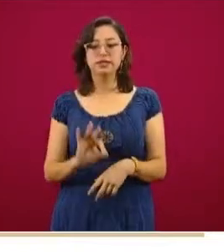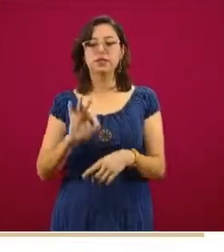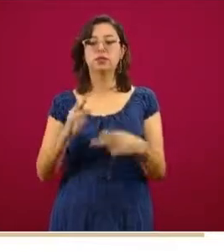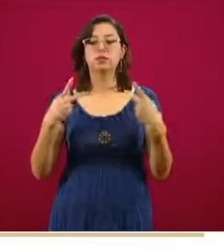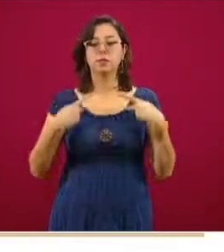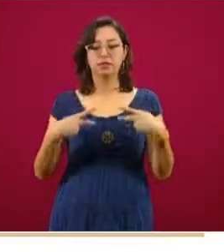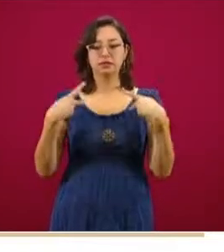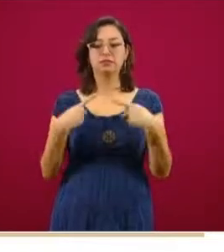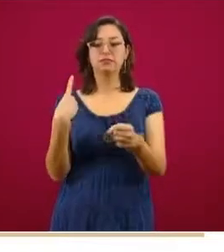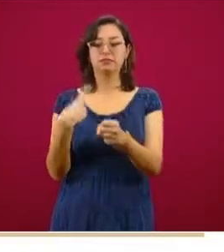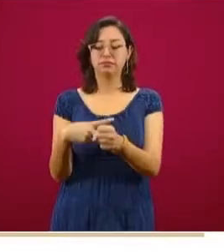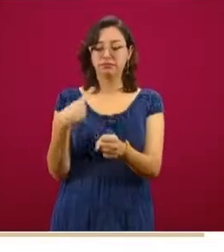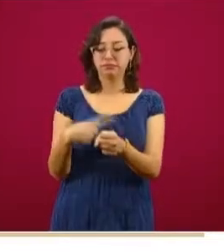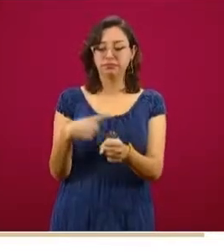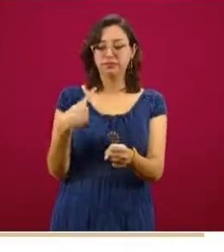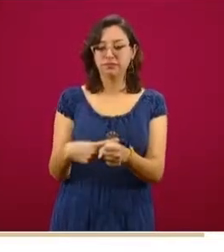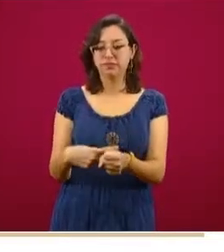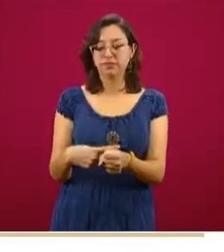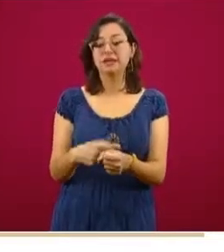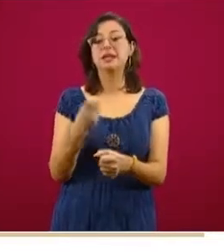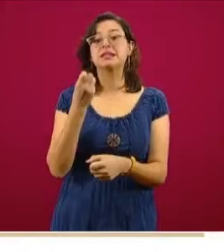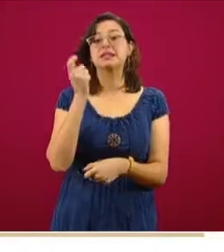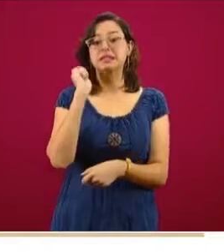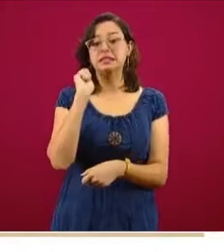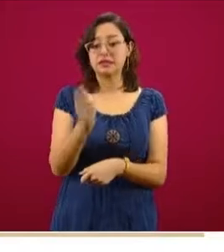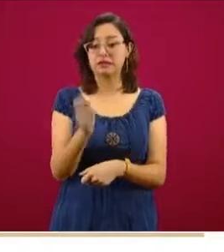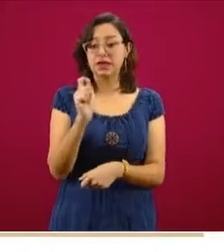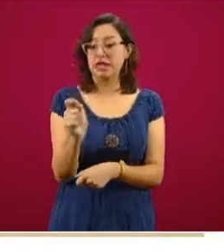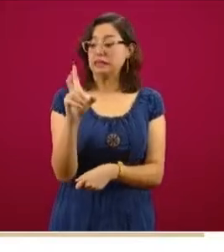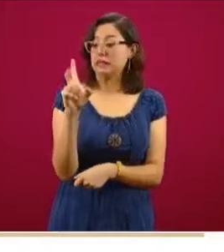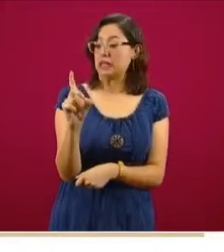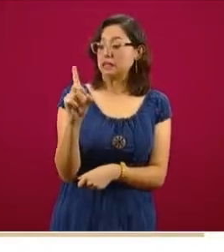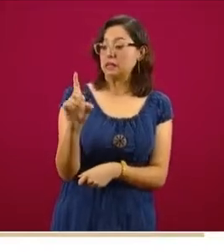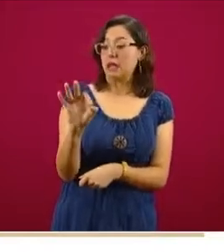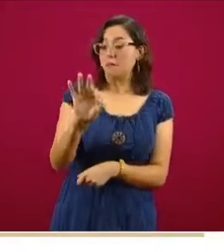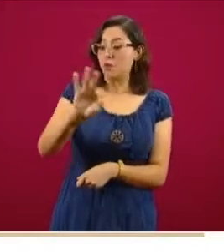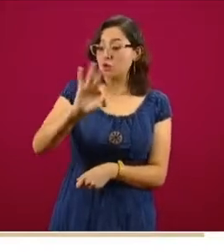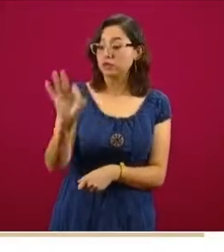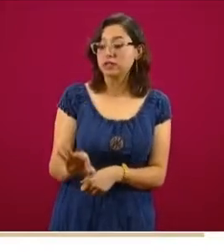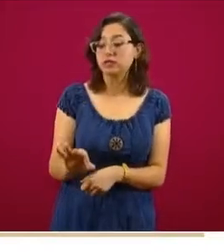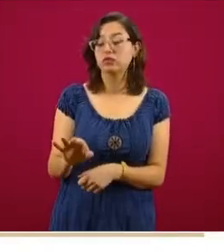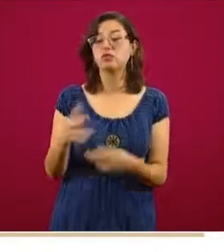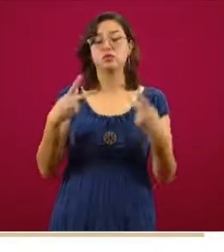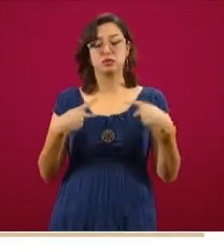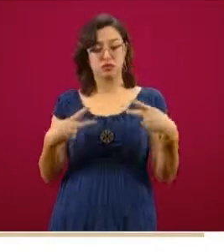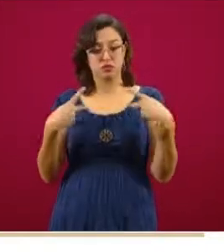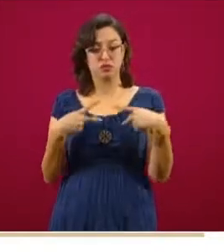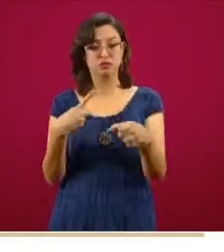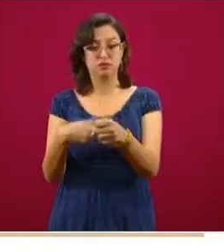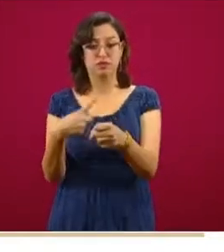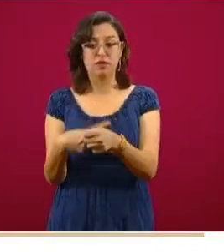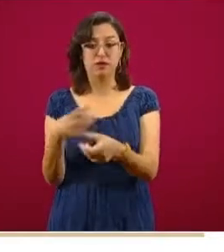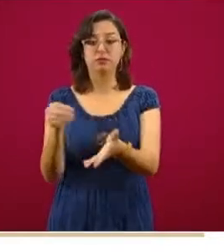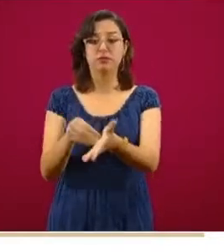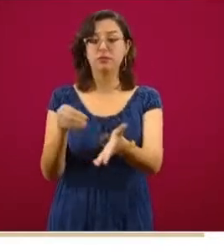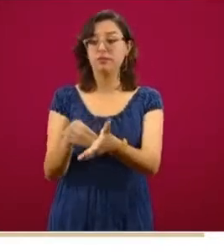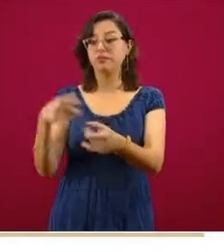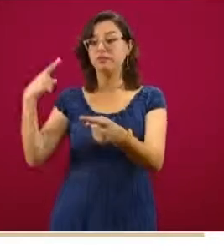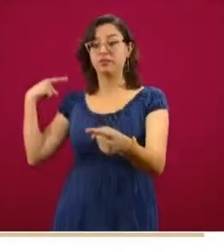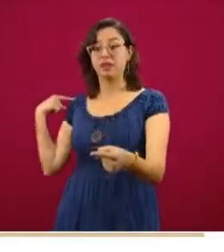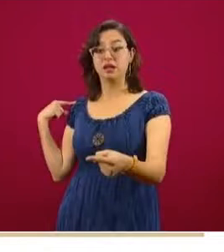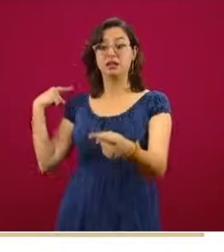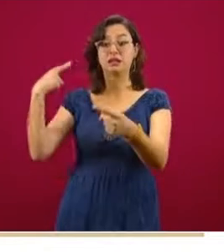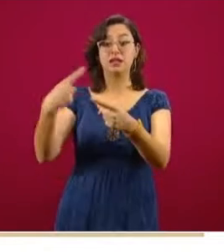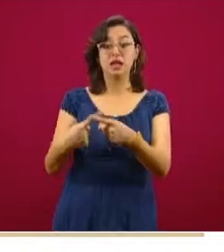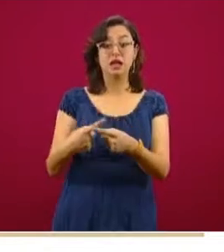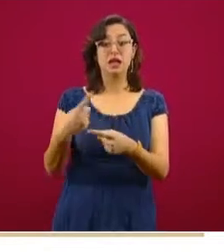cada vez más a que solamente ya 1/3 de todos los casos que se han confirmado desde que inició la pandemia a fines de